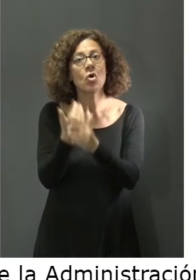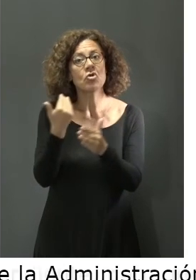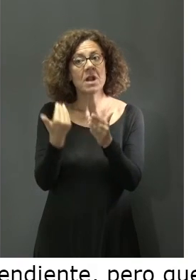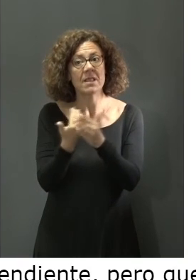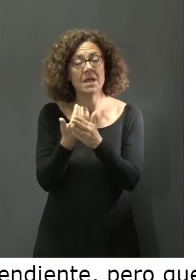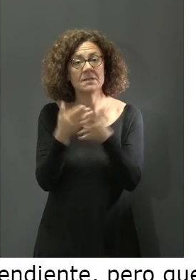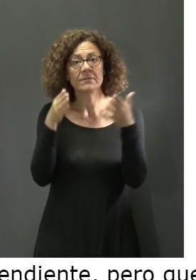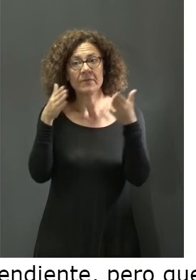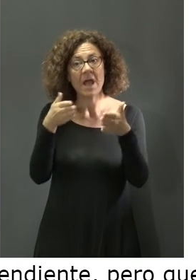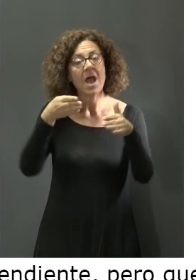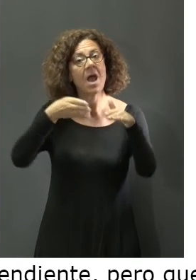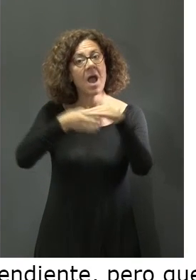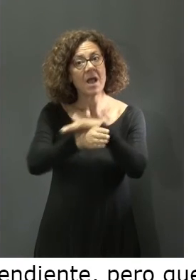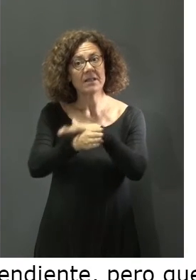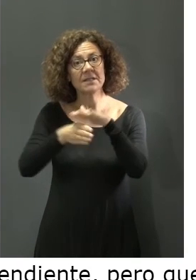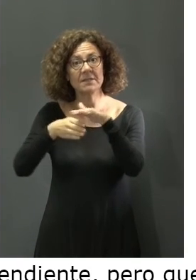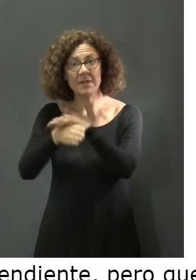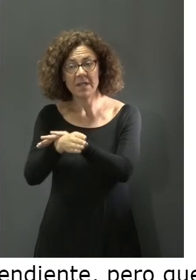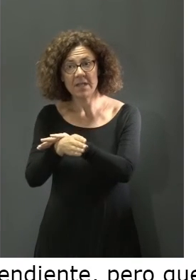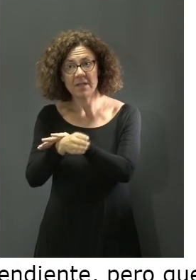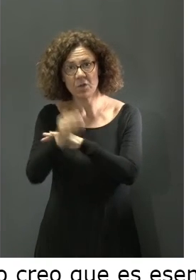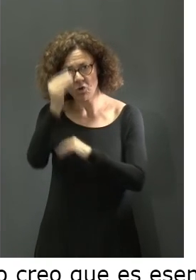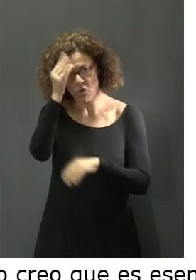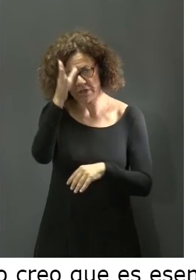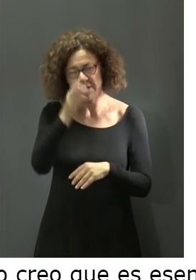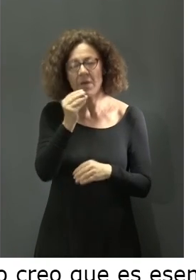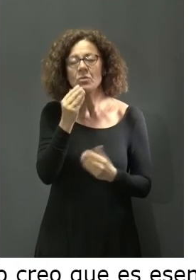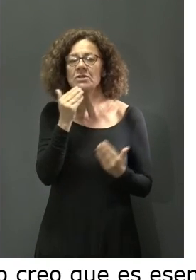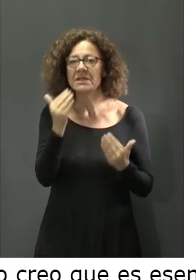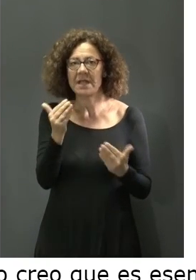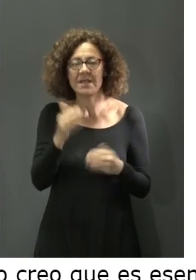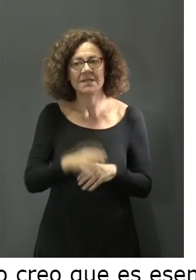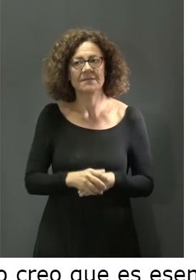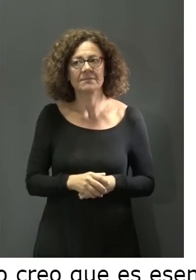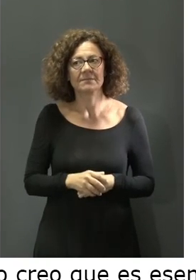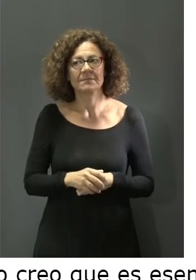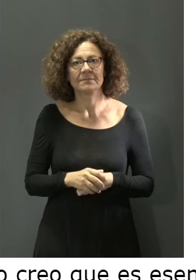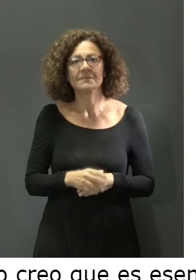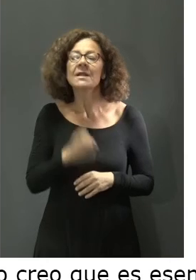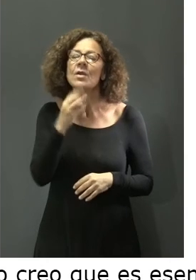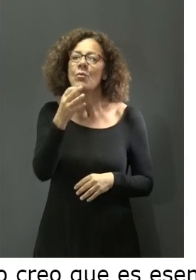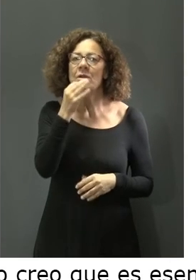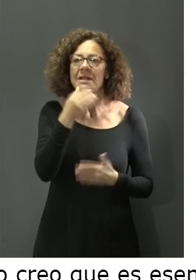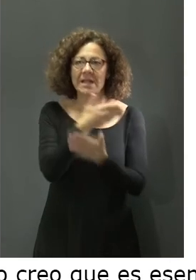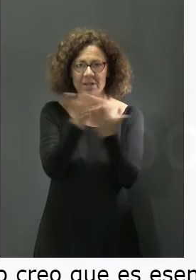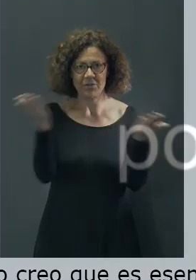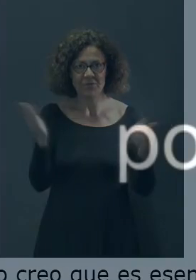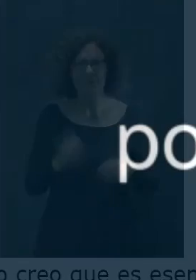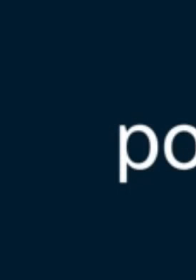la accesibilidad cognitiva. Muchísimas gracias y buena tarde a todo el mundo.